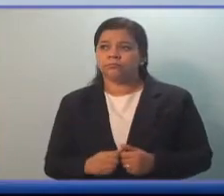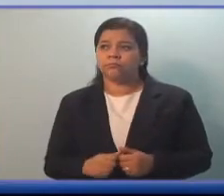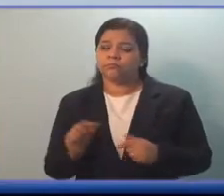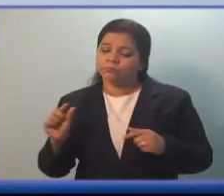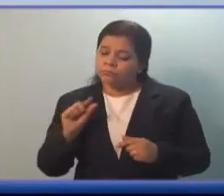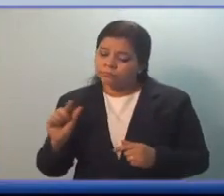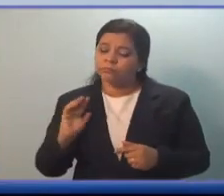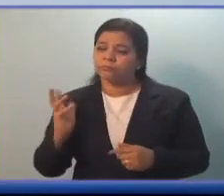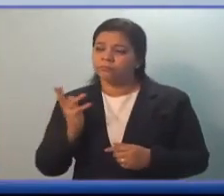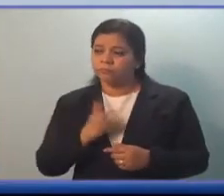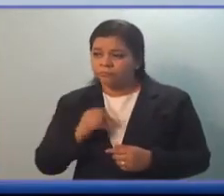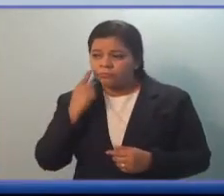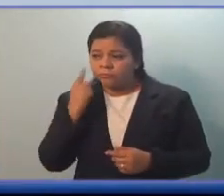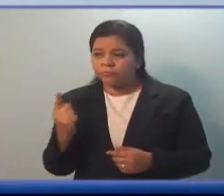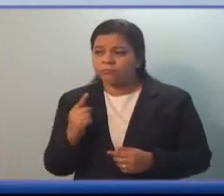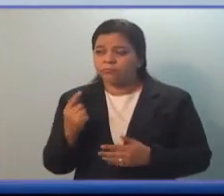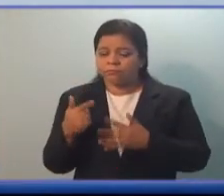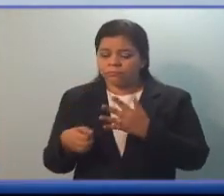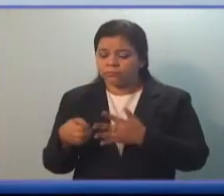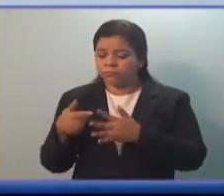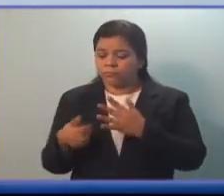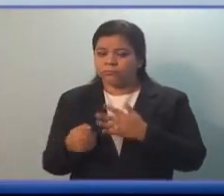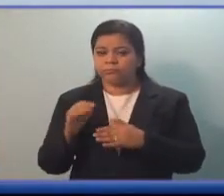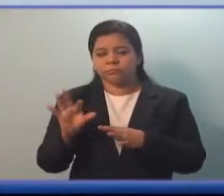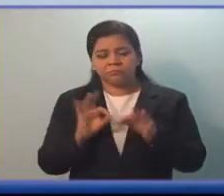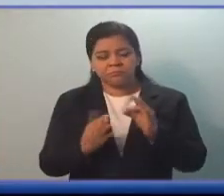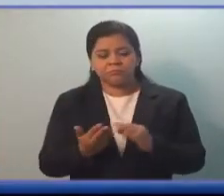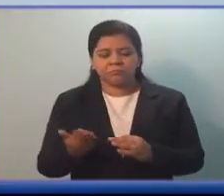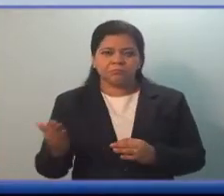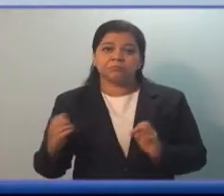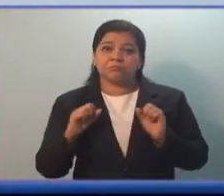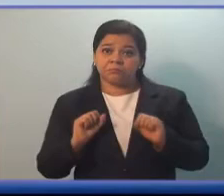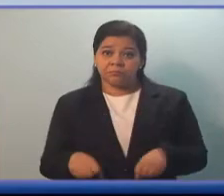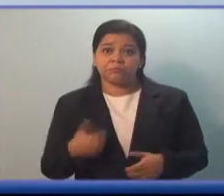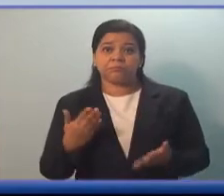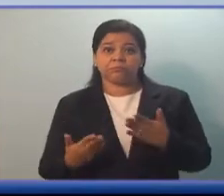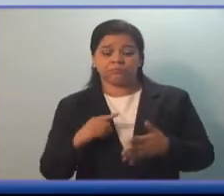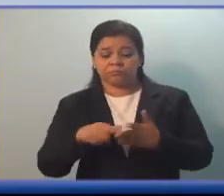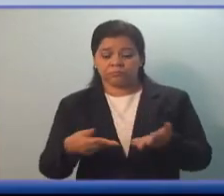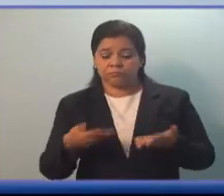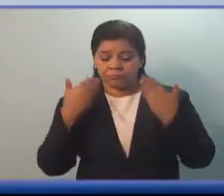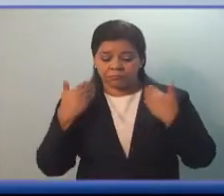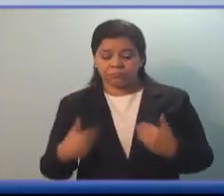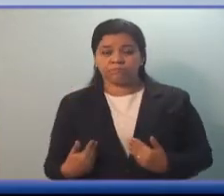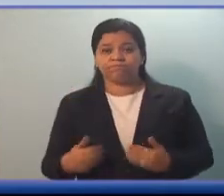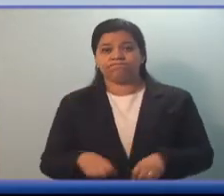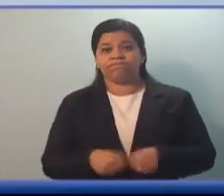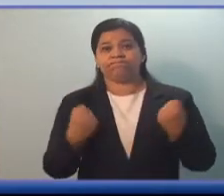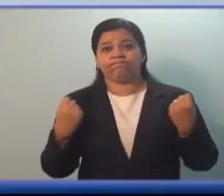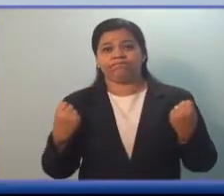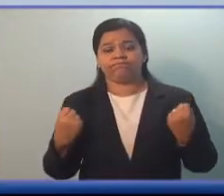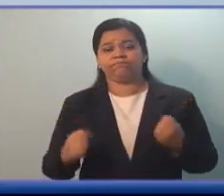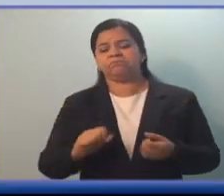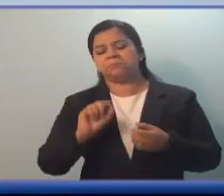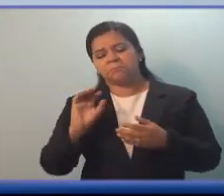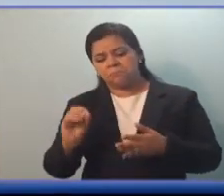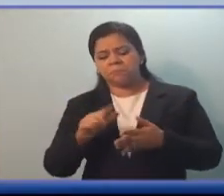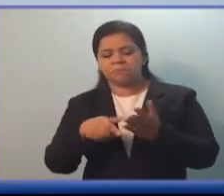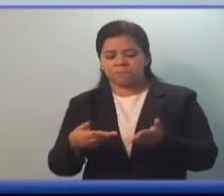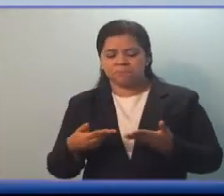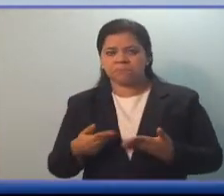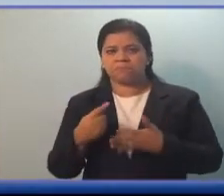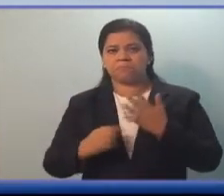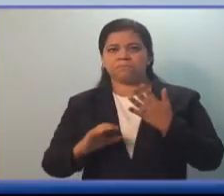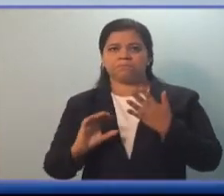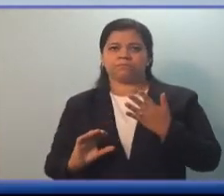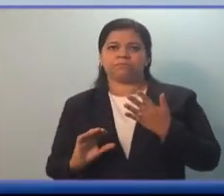permite verificar la legalidad de ciertos actos que pueden ser violatorios de los derechos humanos o de los derechos constitucionales.